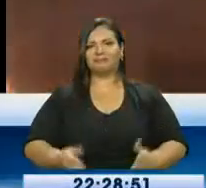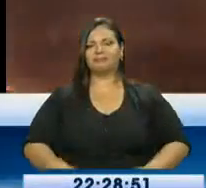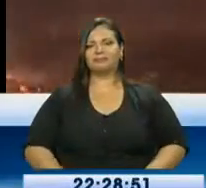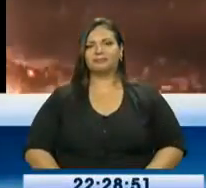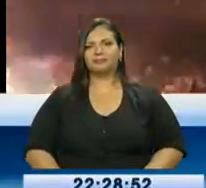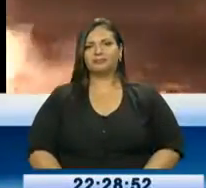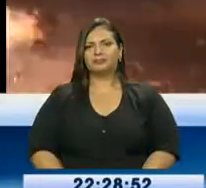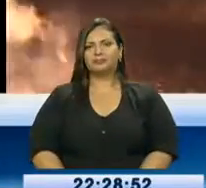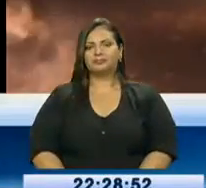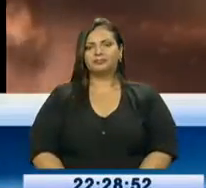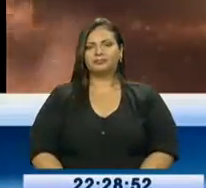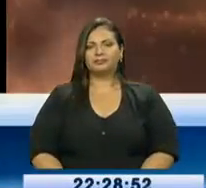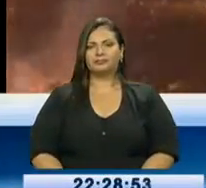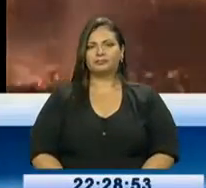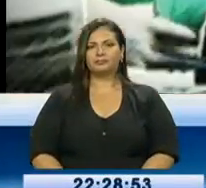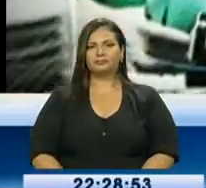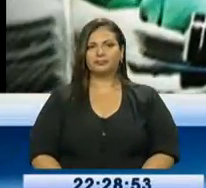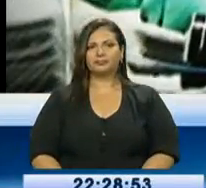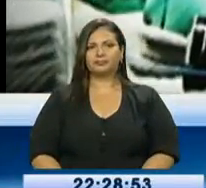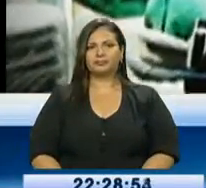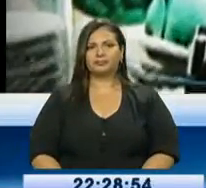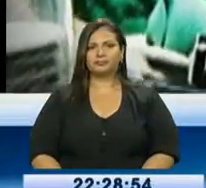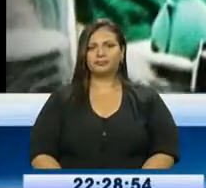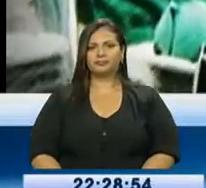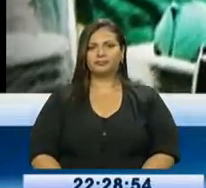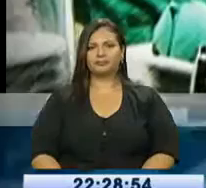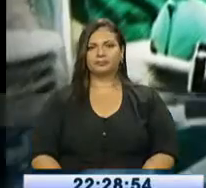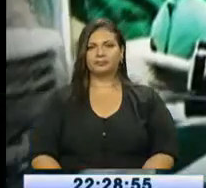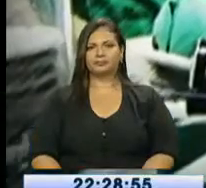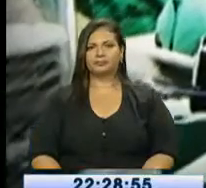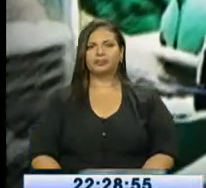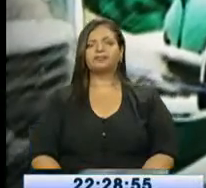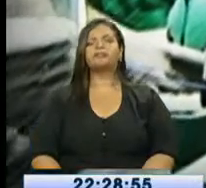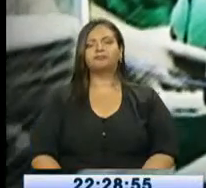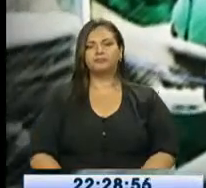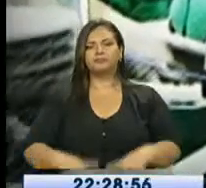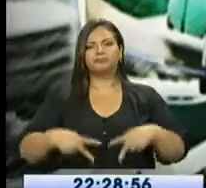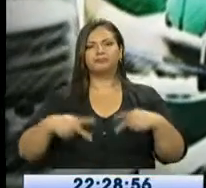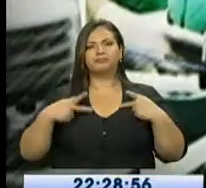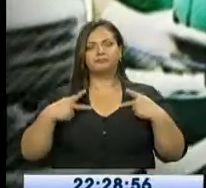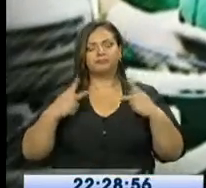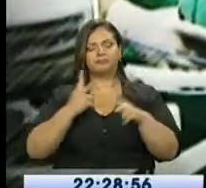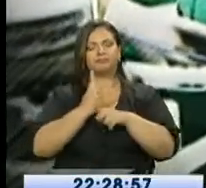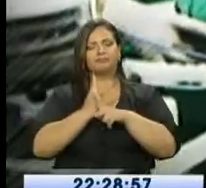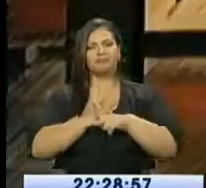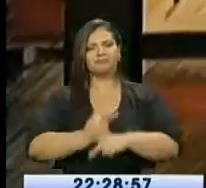pueden arruinar nuestro fin de año y nuestras propias vidas. Informó Marcela Maquilón.